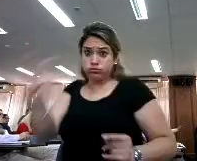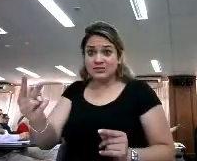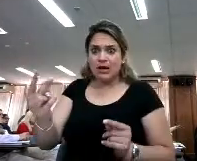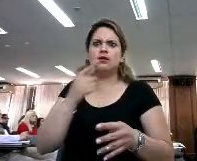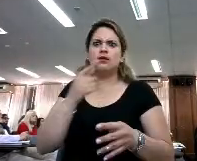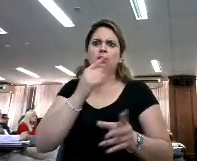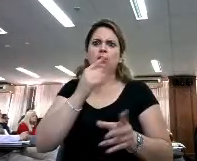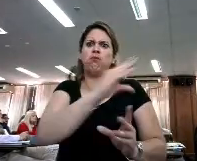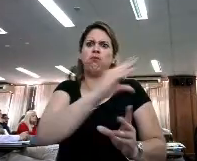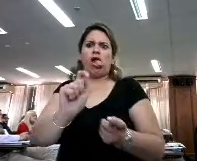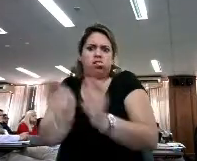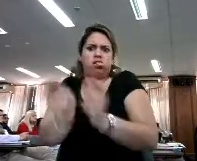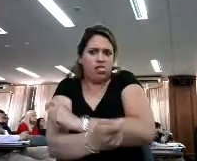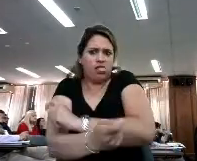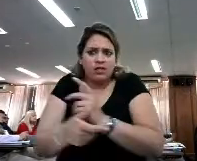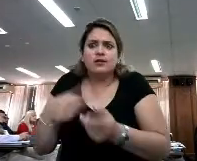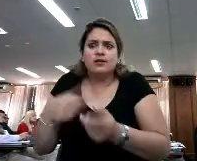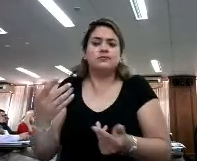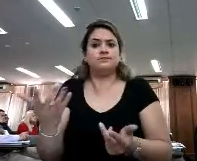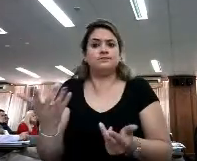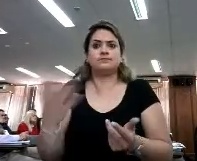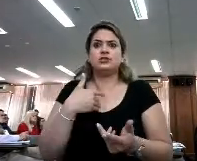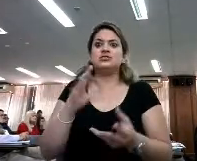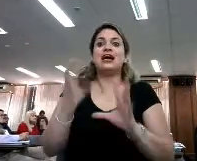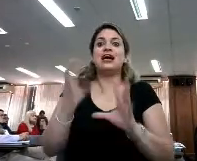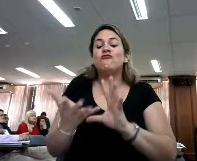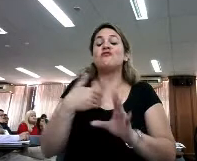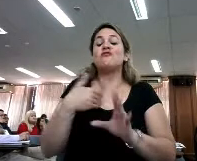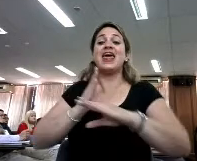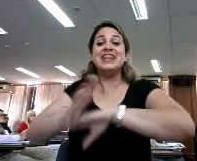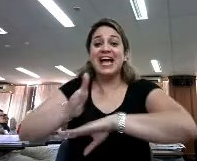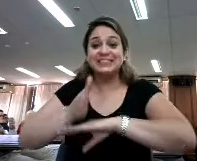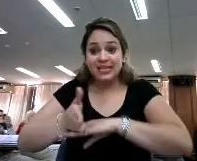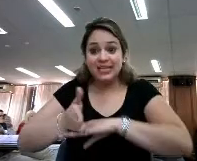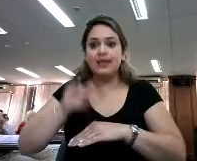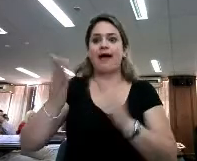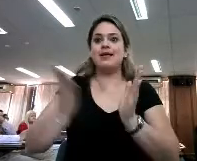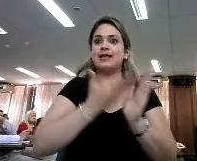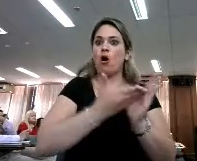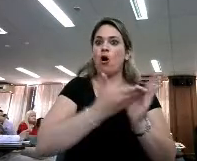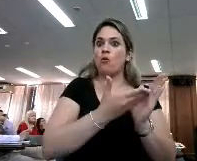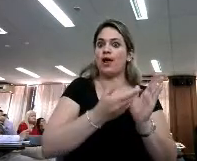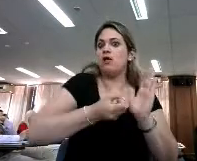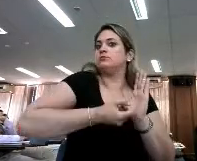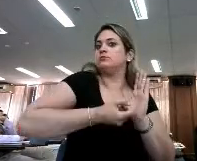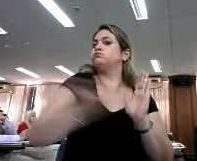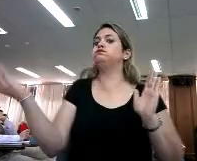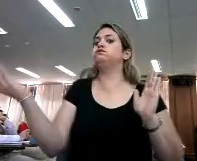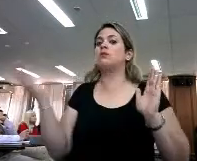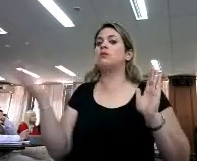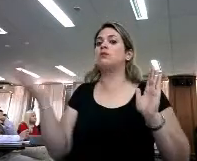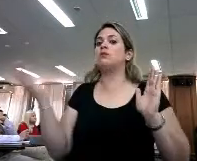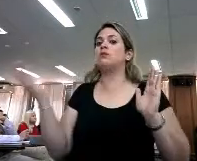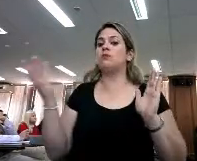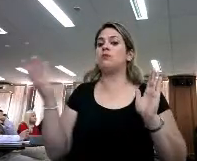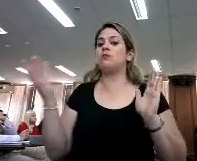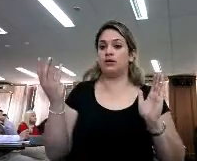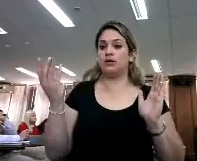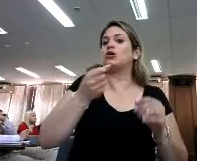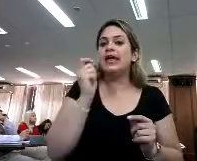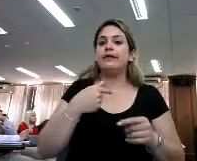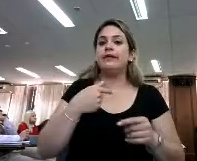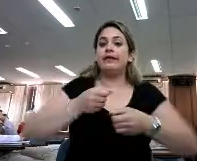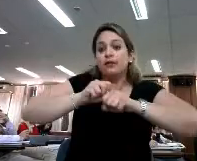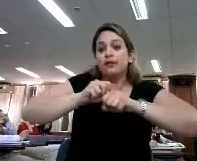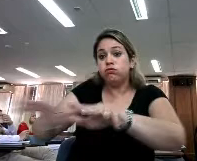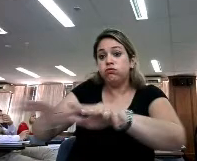La comunicación pública, como la posibilidad de acceder la obra a un público determinado o indeterminado, y la distribución,